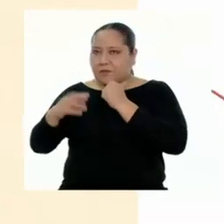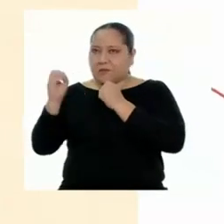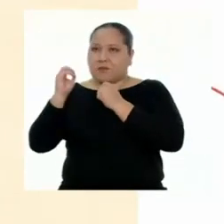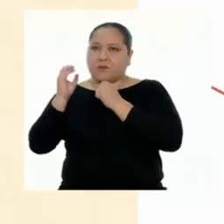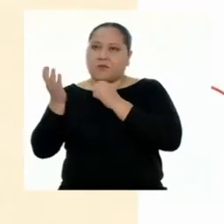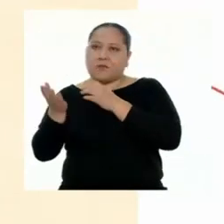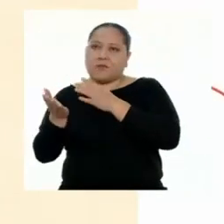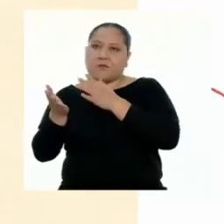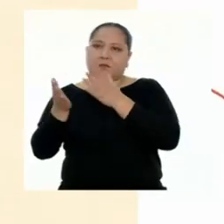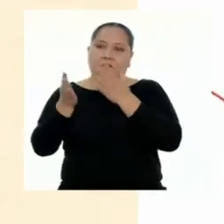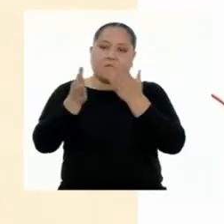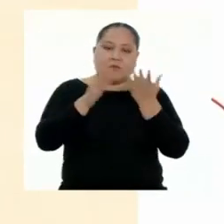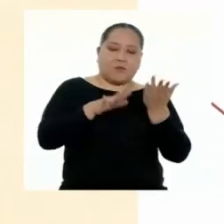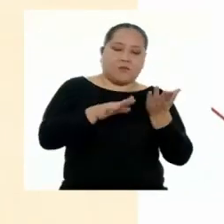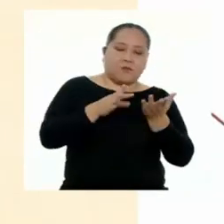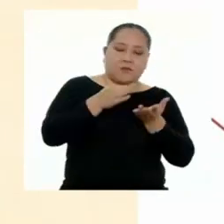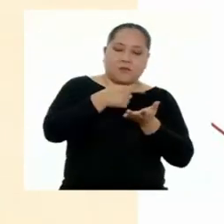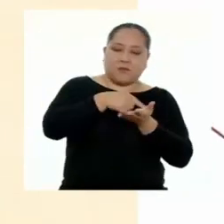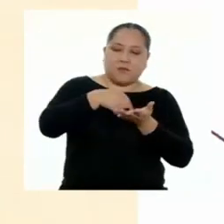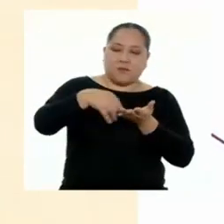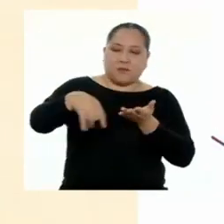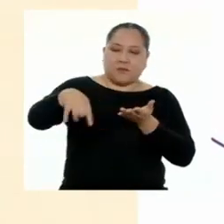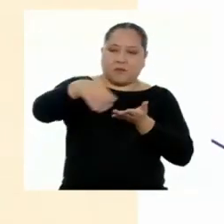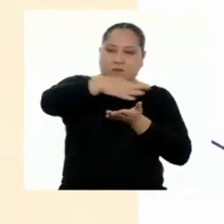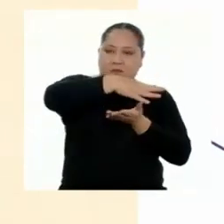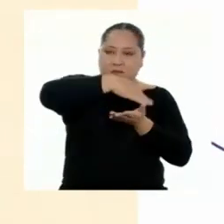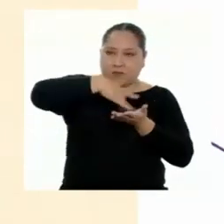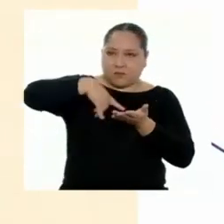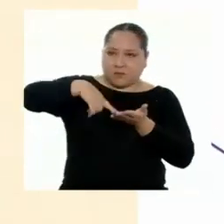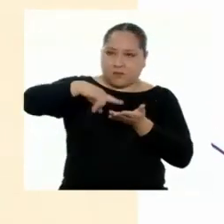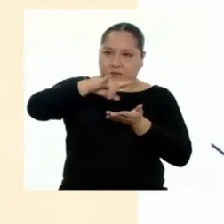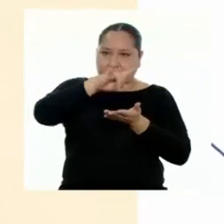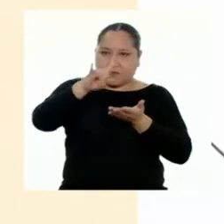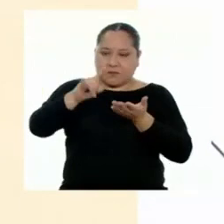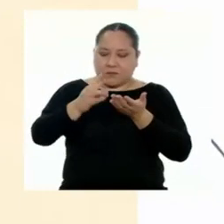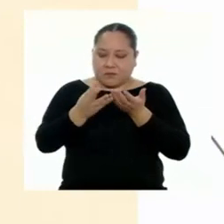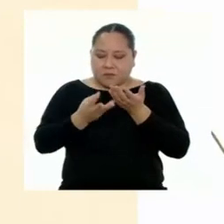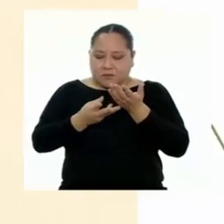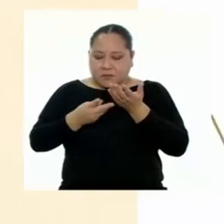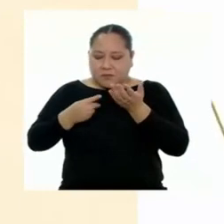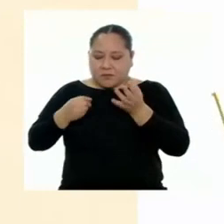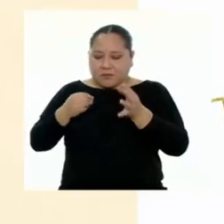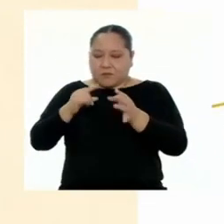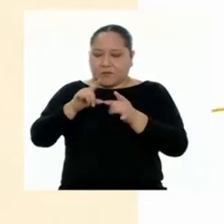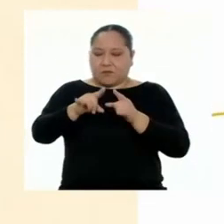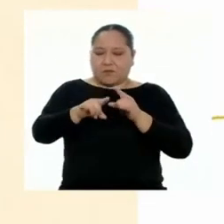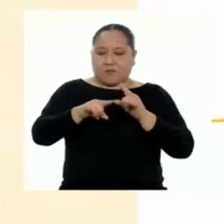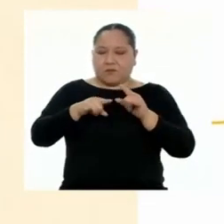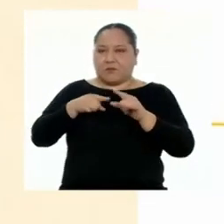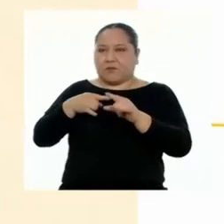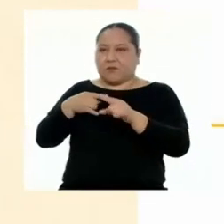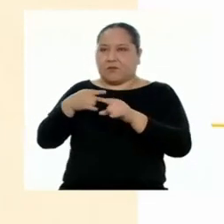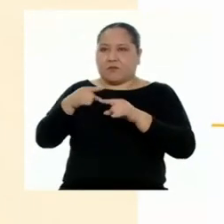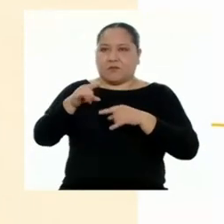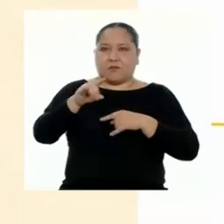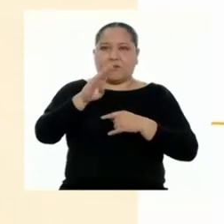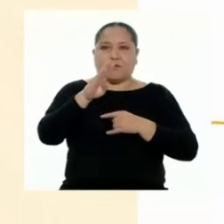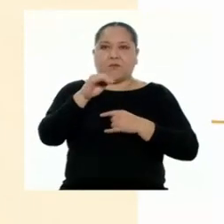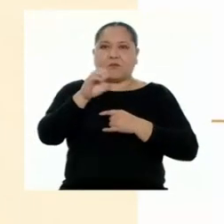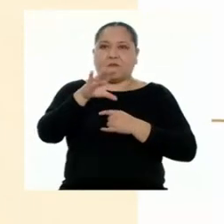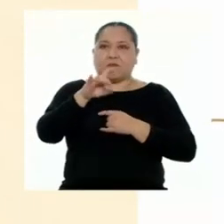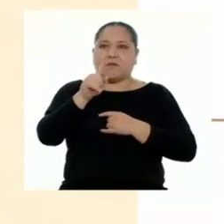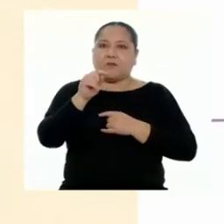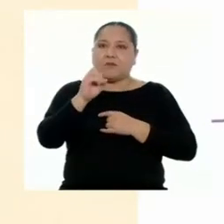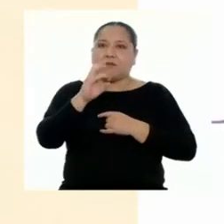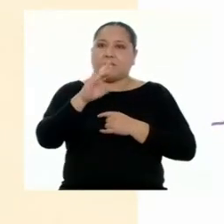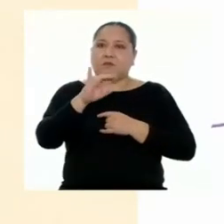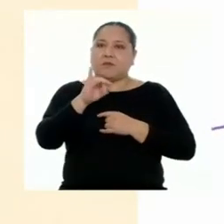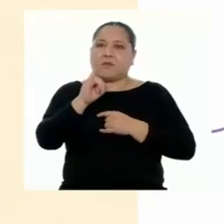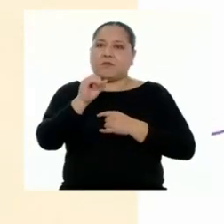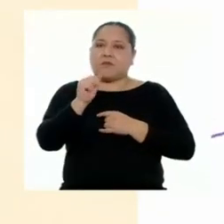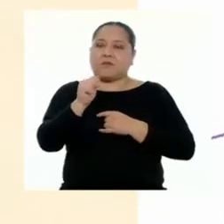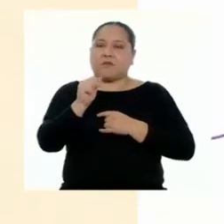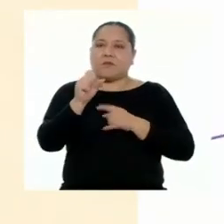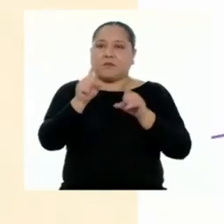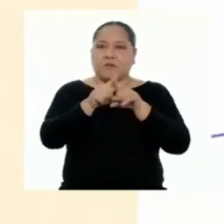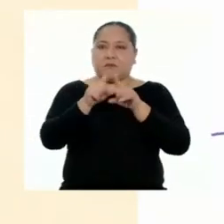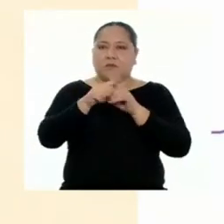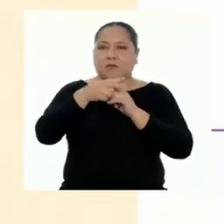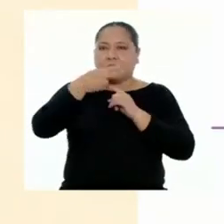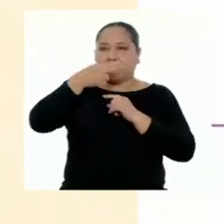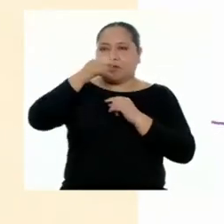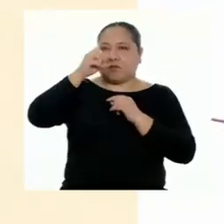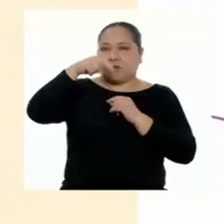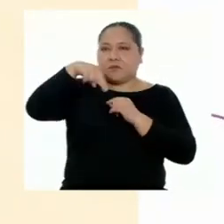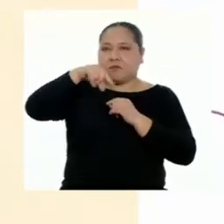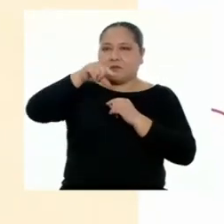las sustancias que los componen son utilizados por los descomponedores, que son las bacterias y los hongos, como fuente de energía